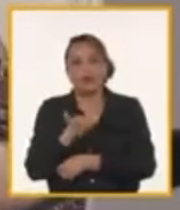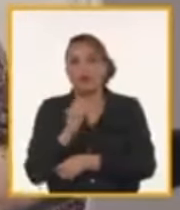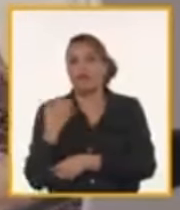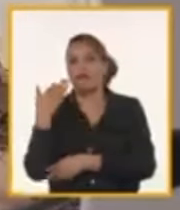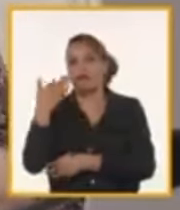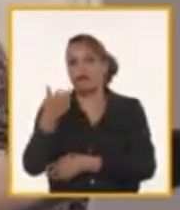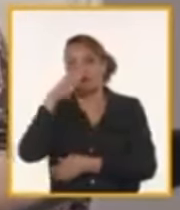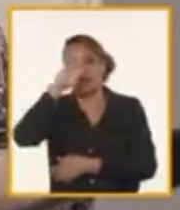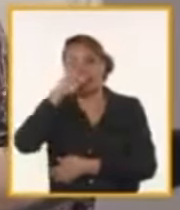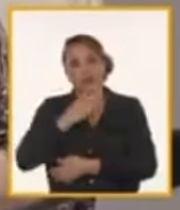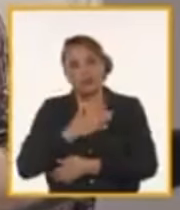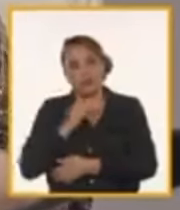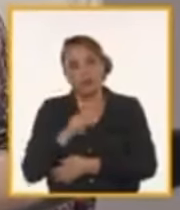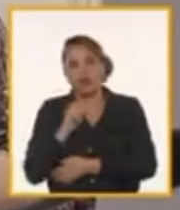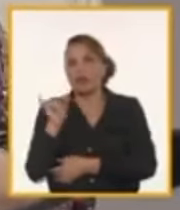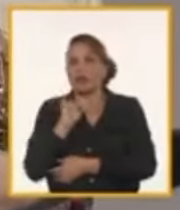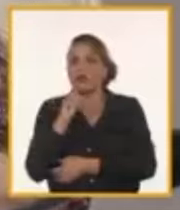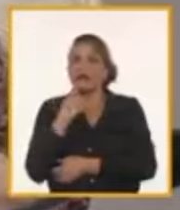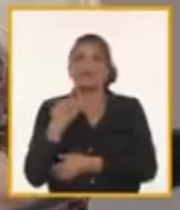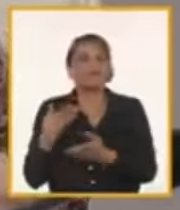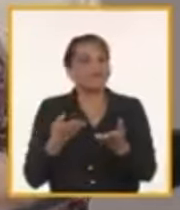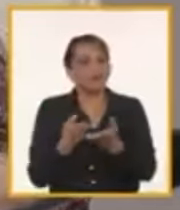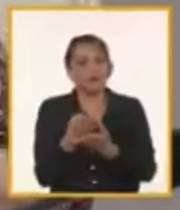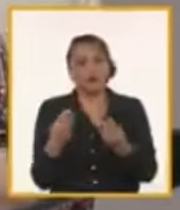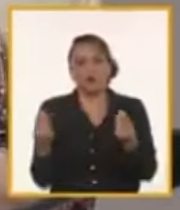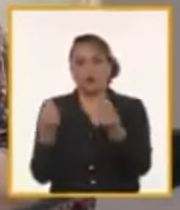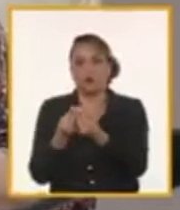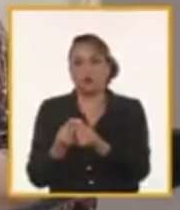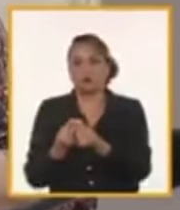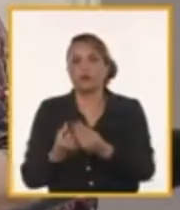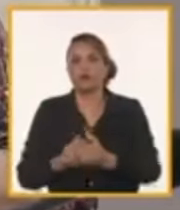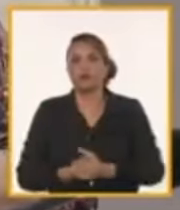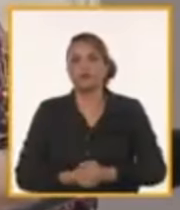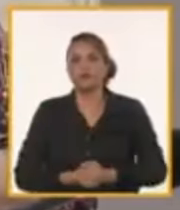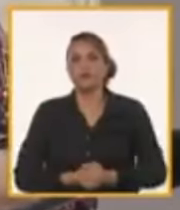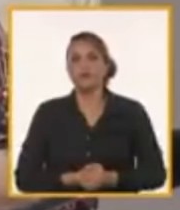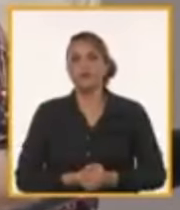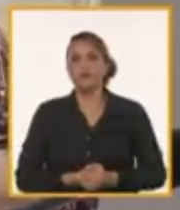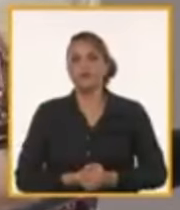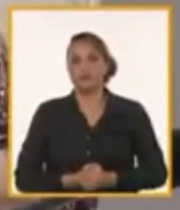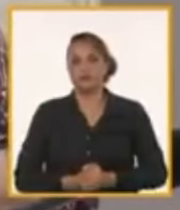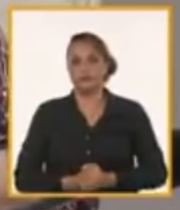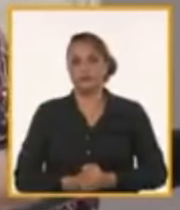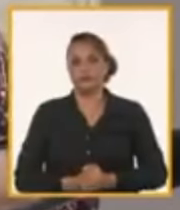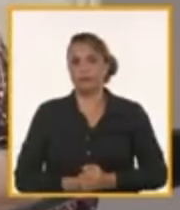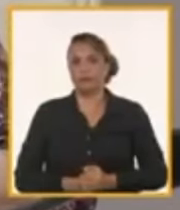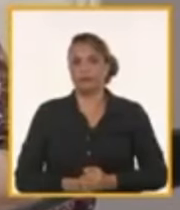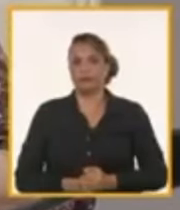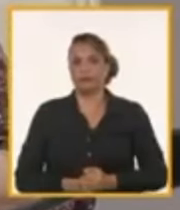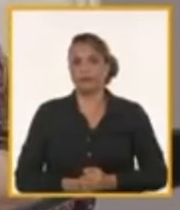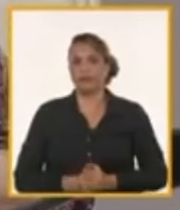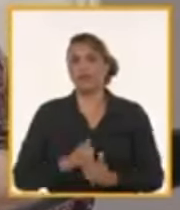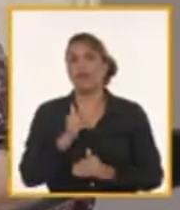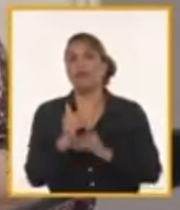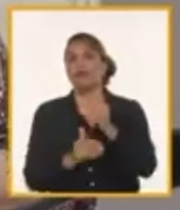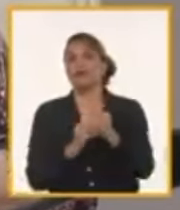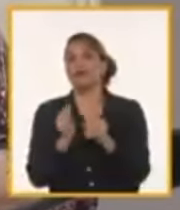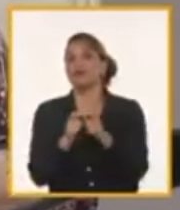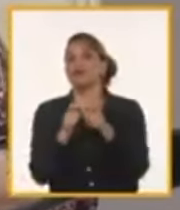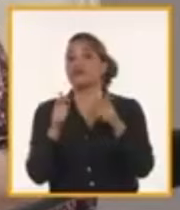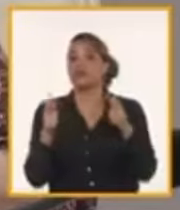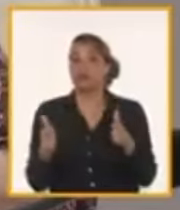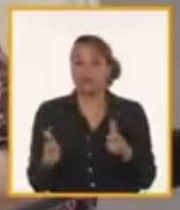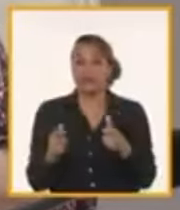país y por tanto tampoco lo dejamos atrás y que también hemos estado inmersos realmente en un proceso muy grande